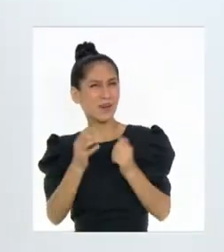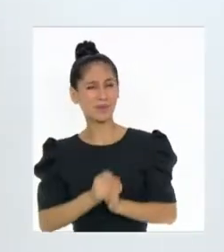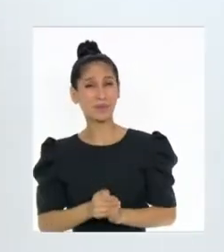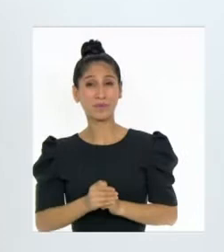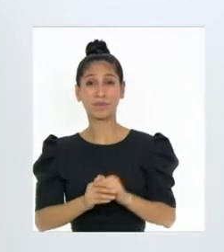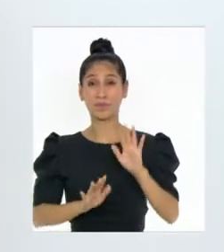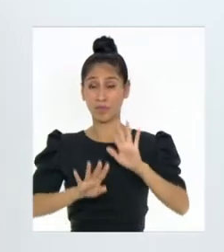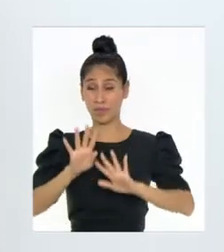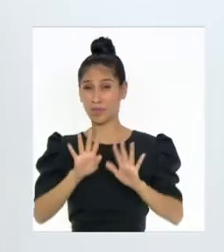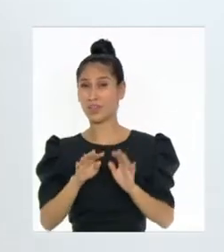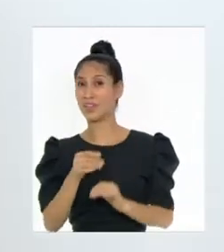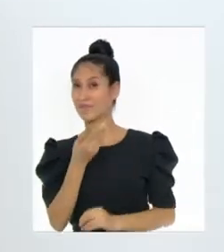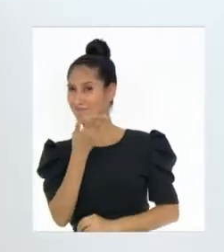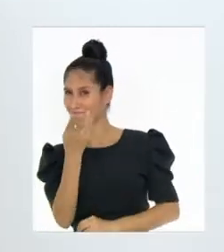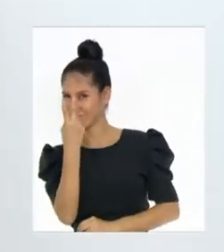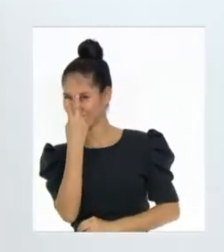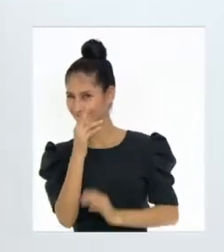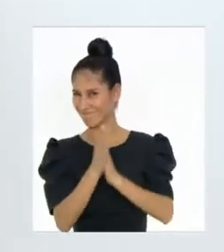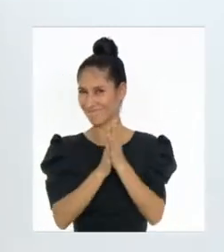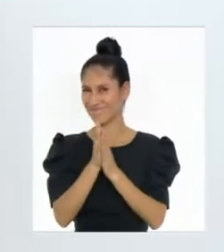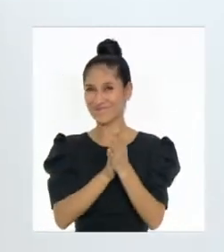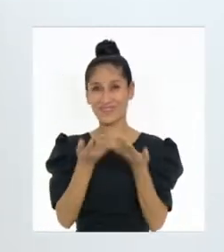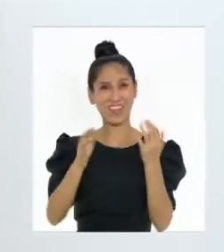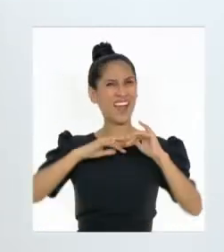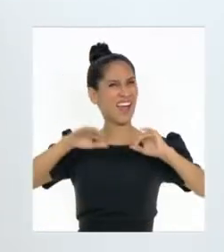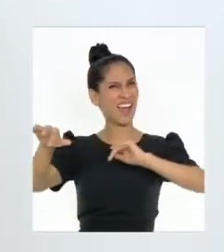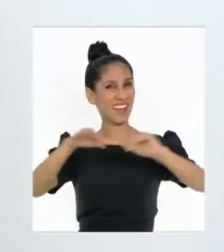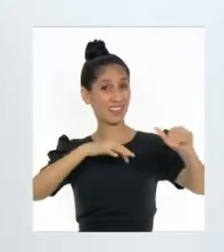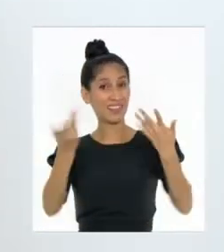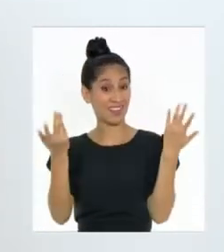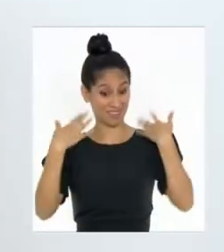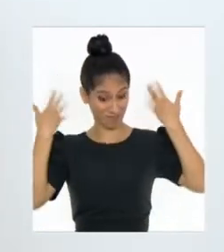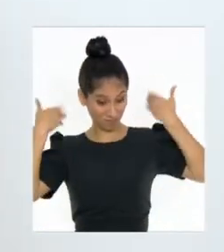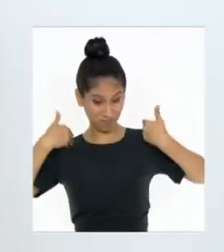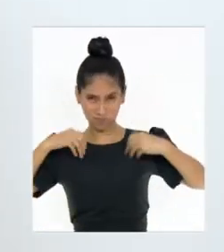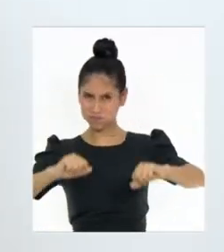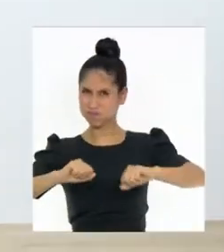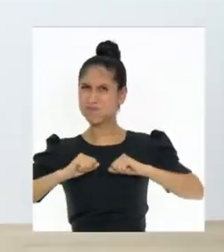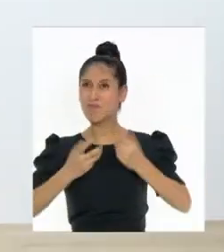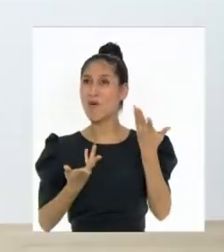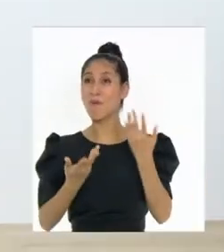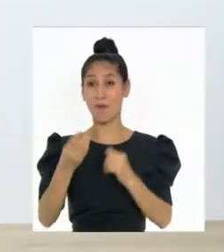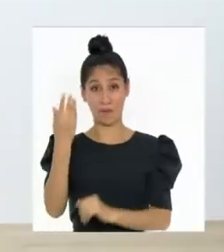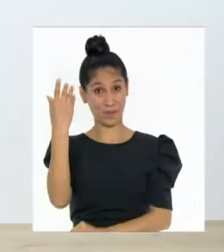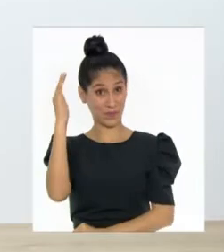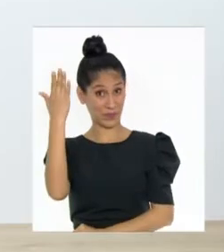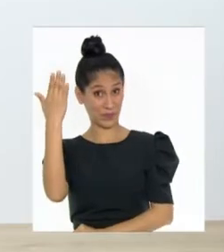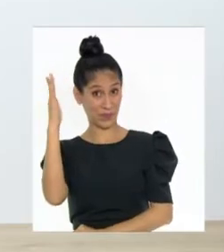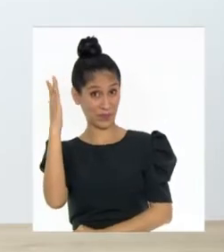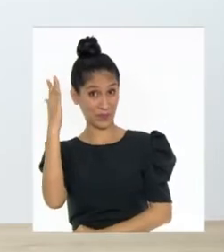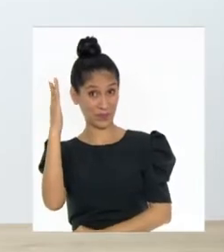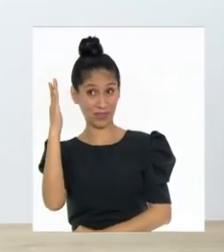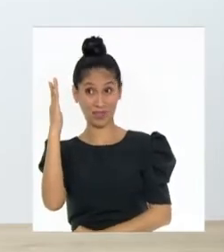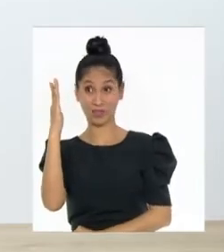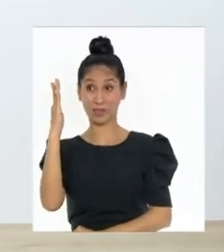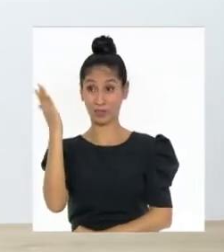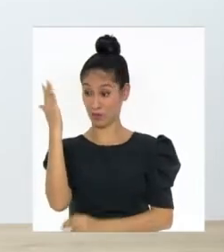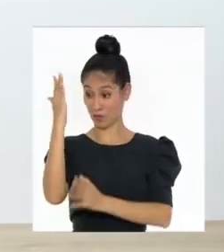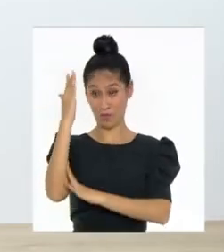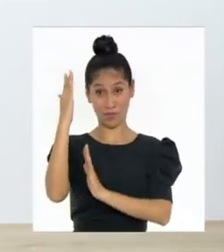dificultad y el reto para ustedes va a estar en alternar los movimientos. Empiezo con la derecha y cuando subo mi